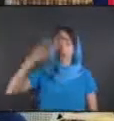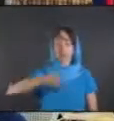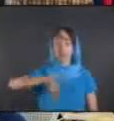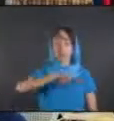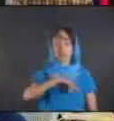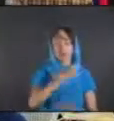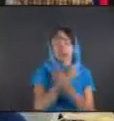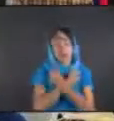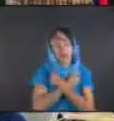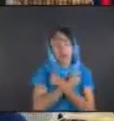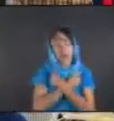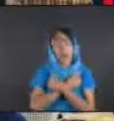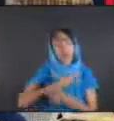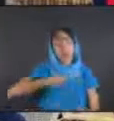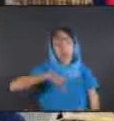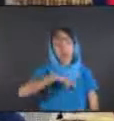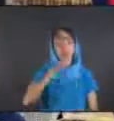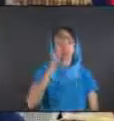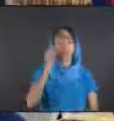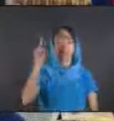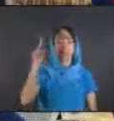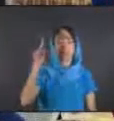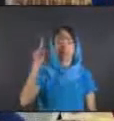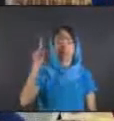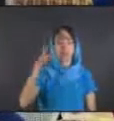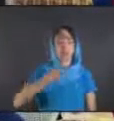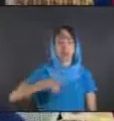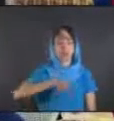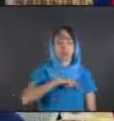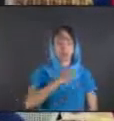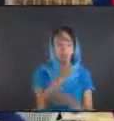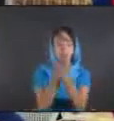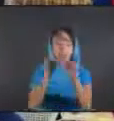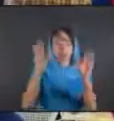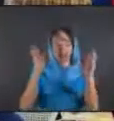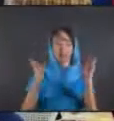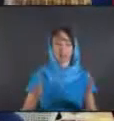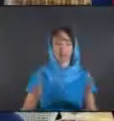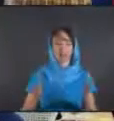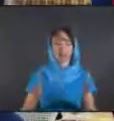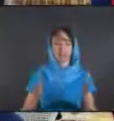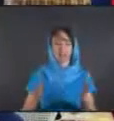sabemos que por medio de la Santa Cena tú lo harás. Nos acercamos